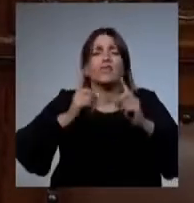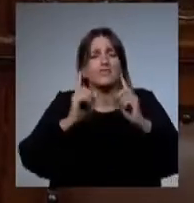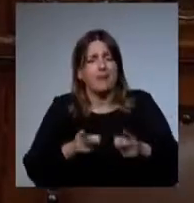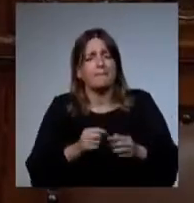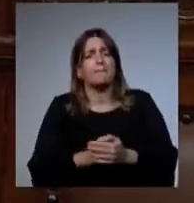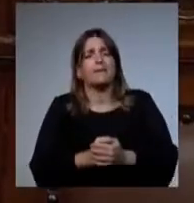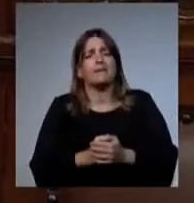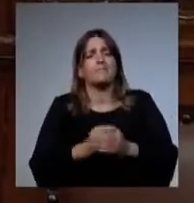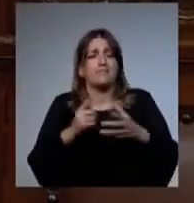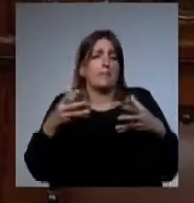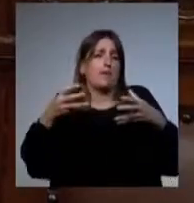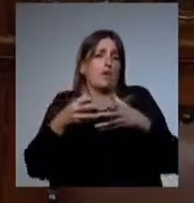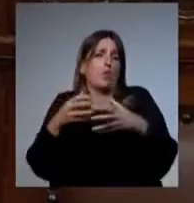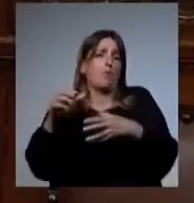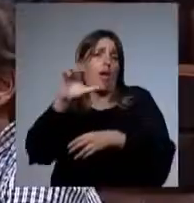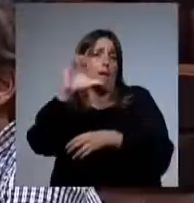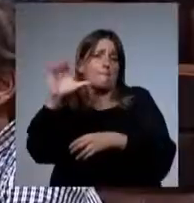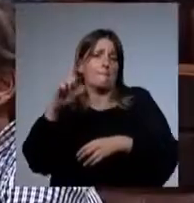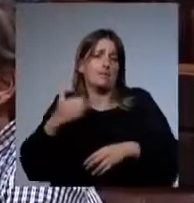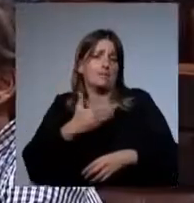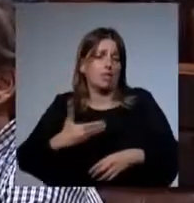y con las cámaras empresariales.